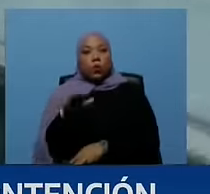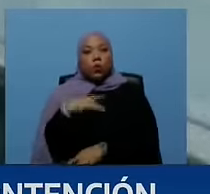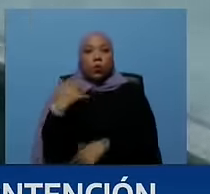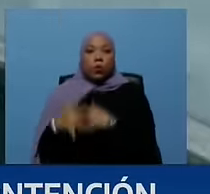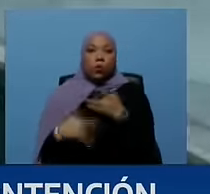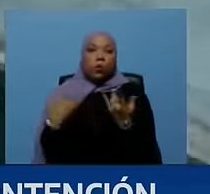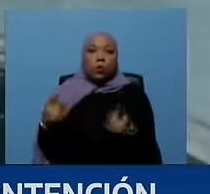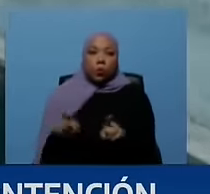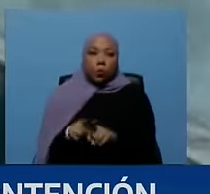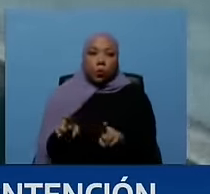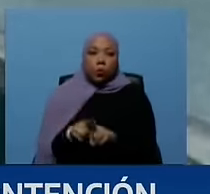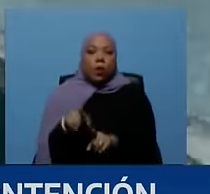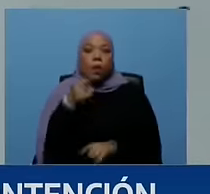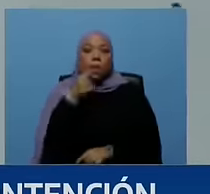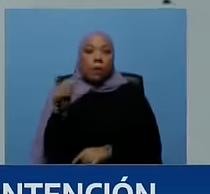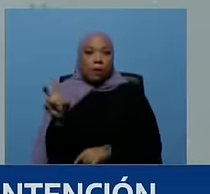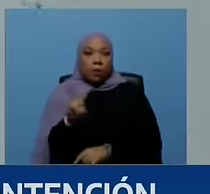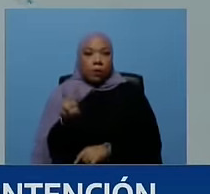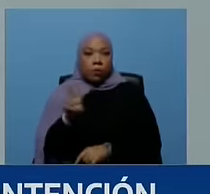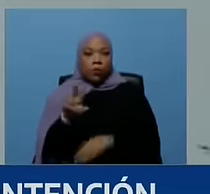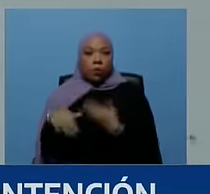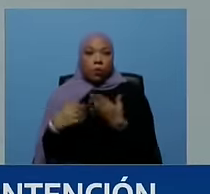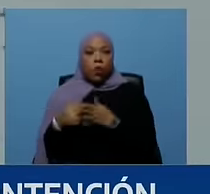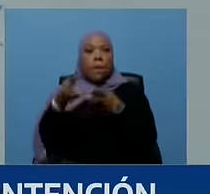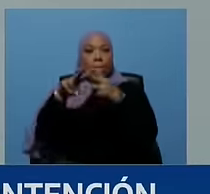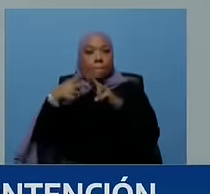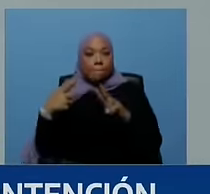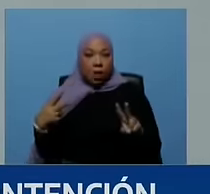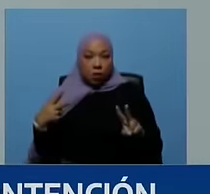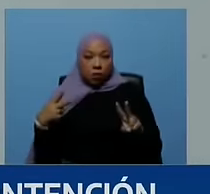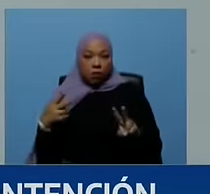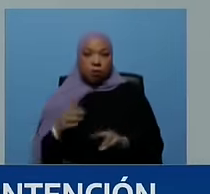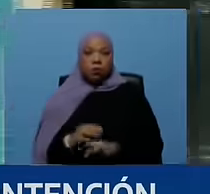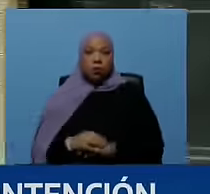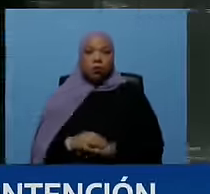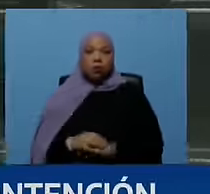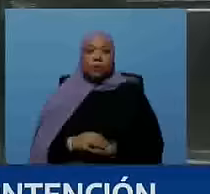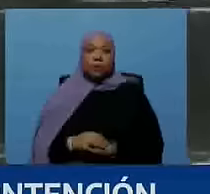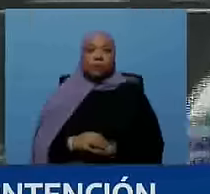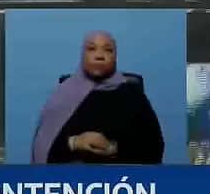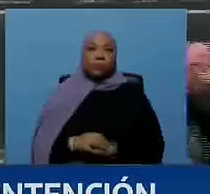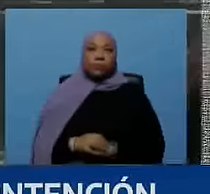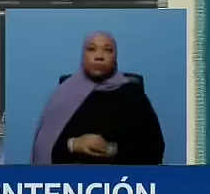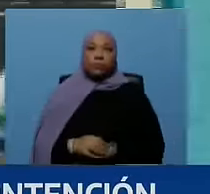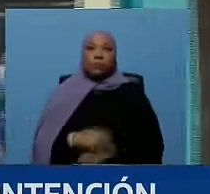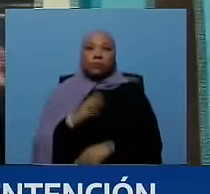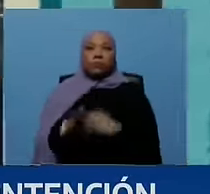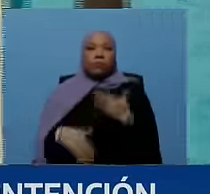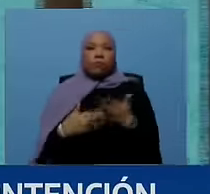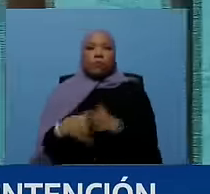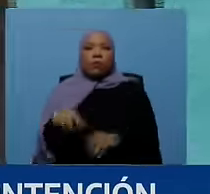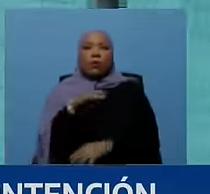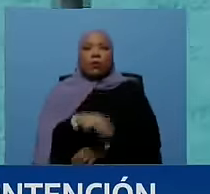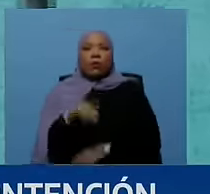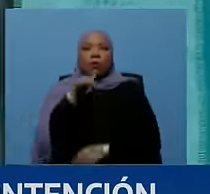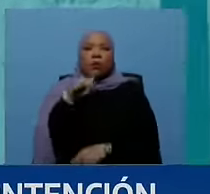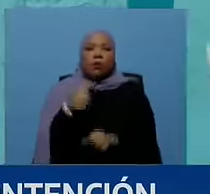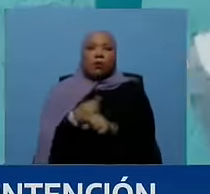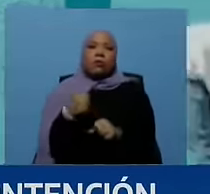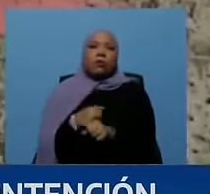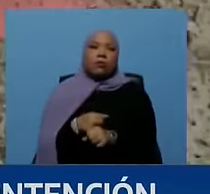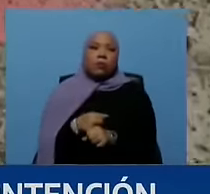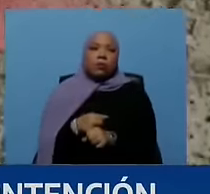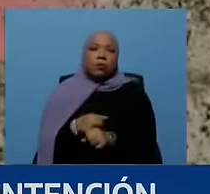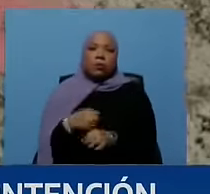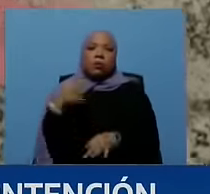felicidad de que Venezuela está en paz. Así es, gracias. Derrotamos a los fascistas, derrotamos